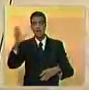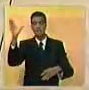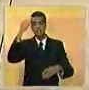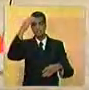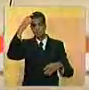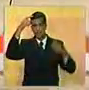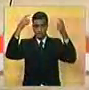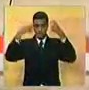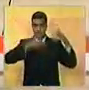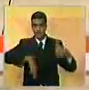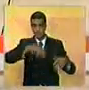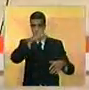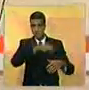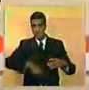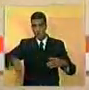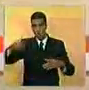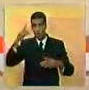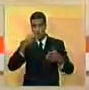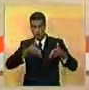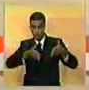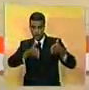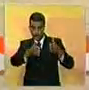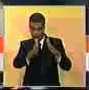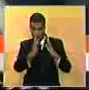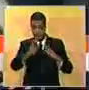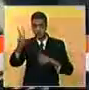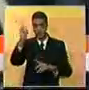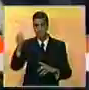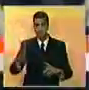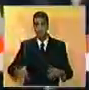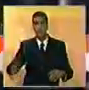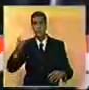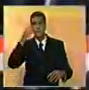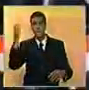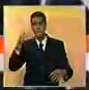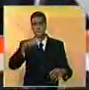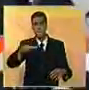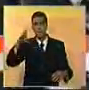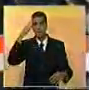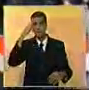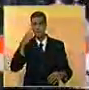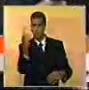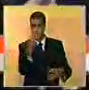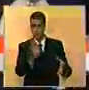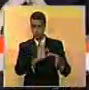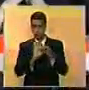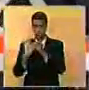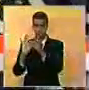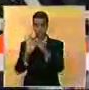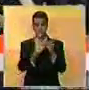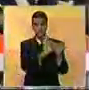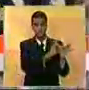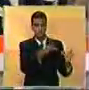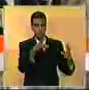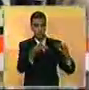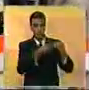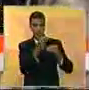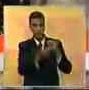que el socialismo es el único camino que tiene Venezuela. Pueblo y soldado, como un solo ente